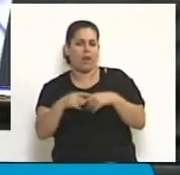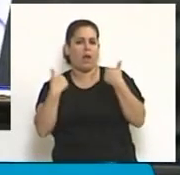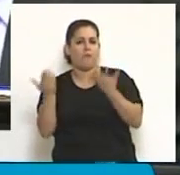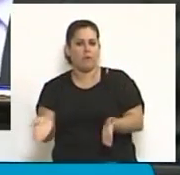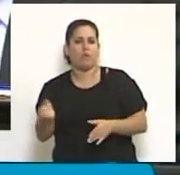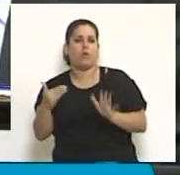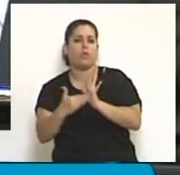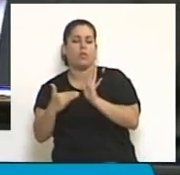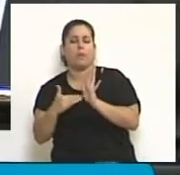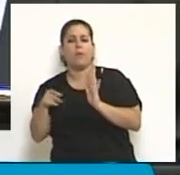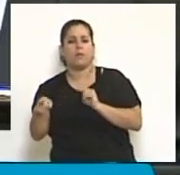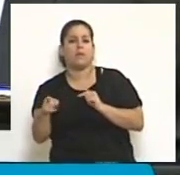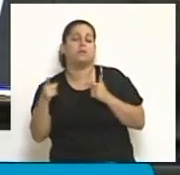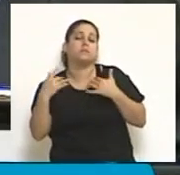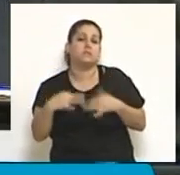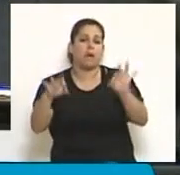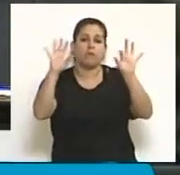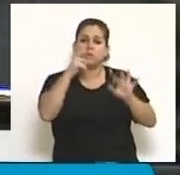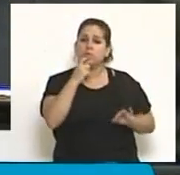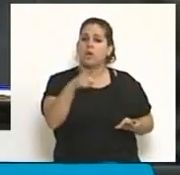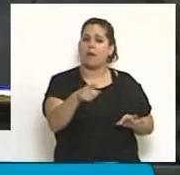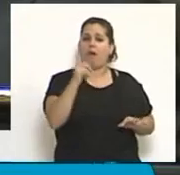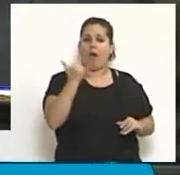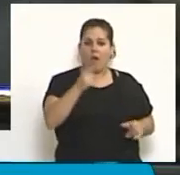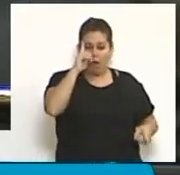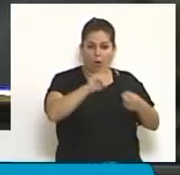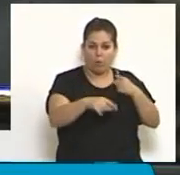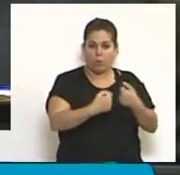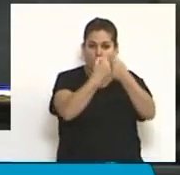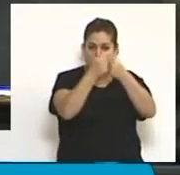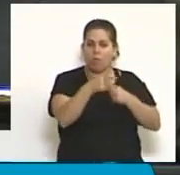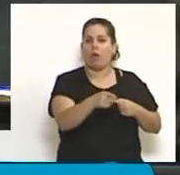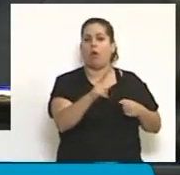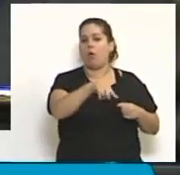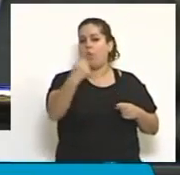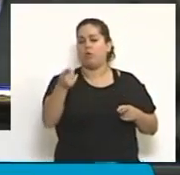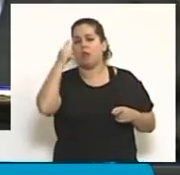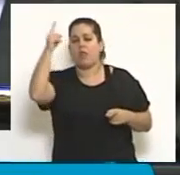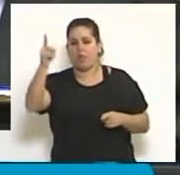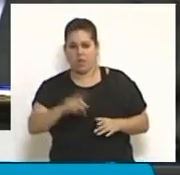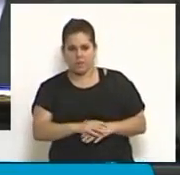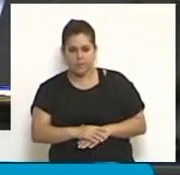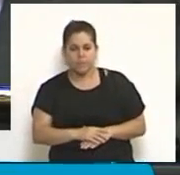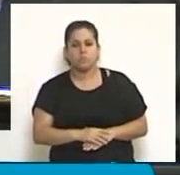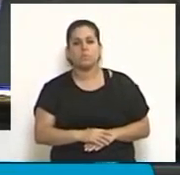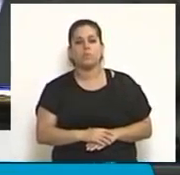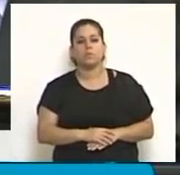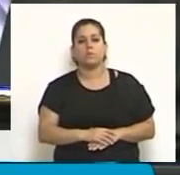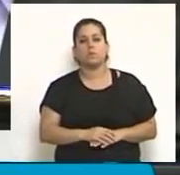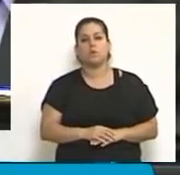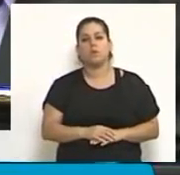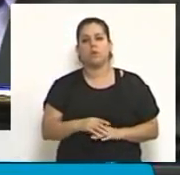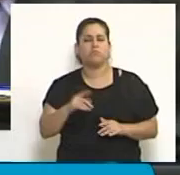al establecer que, salvo que por consenso se convenga otro criterio. Cabe preguntarse,